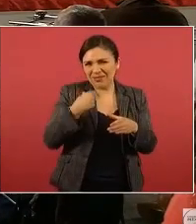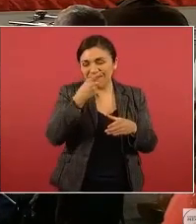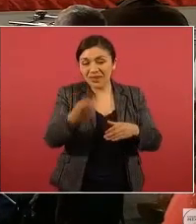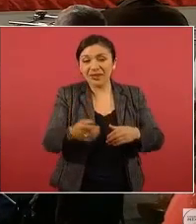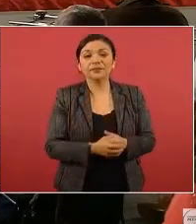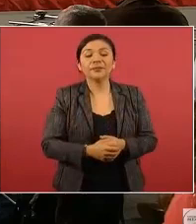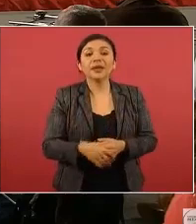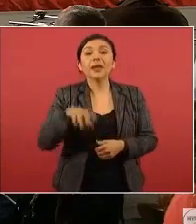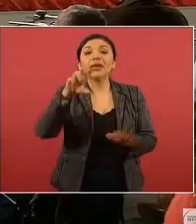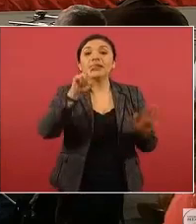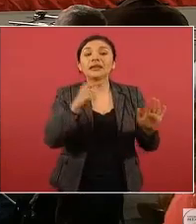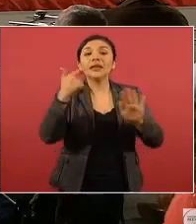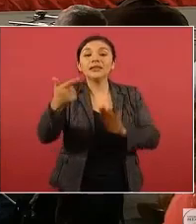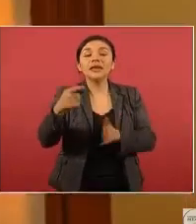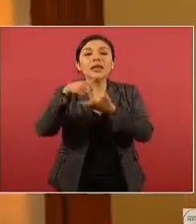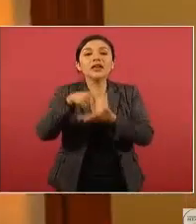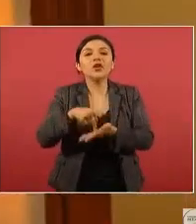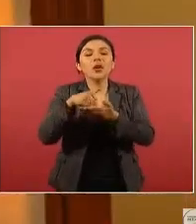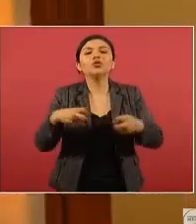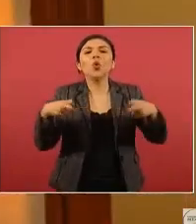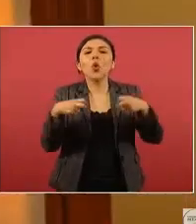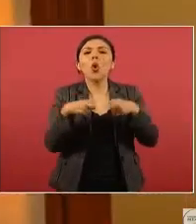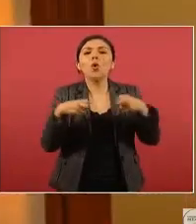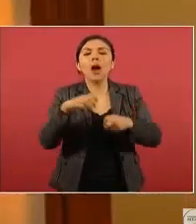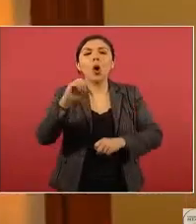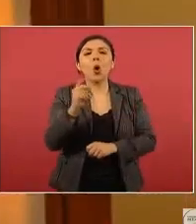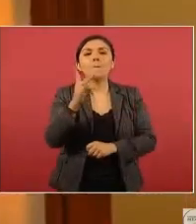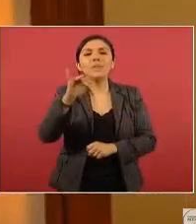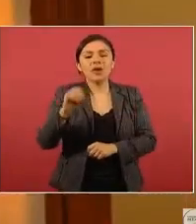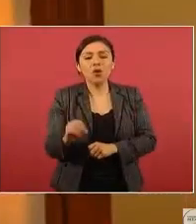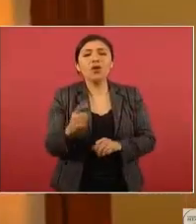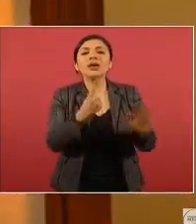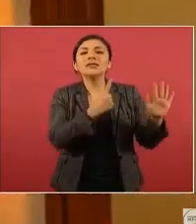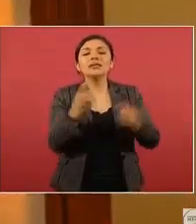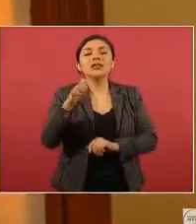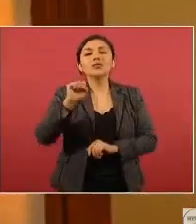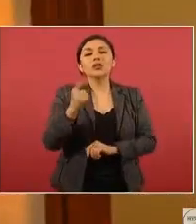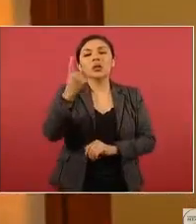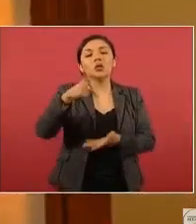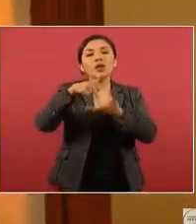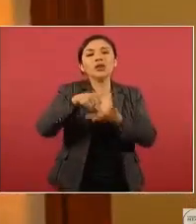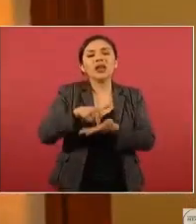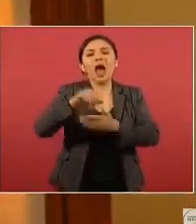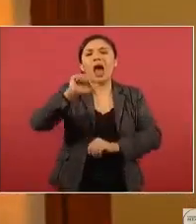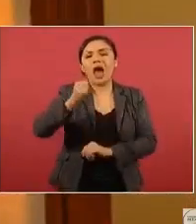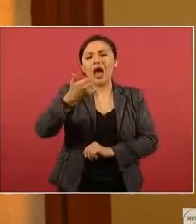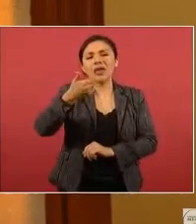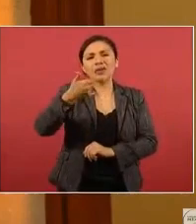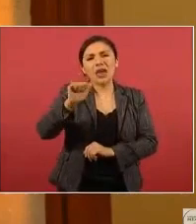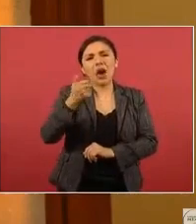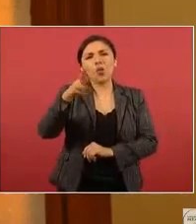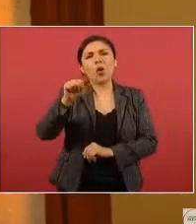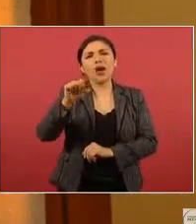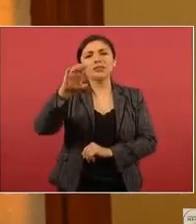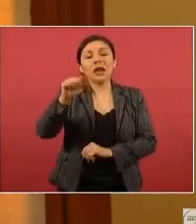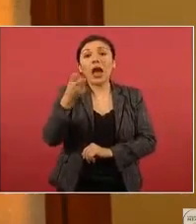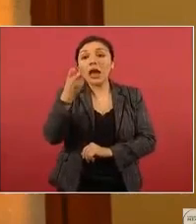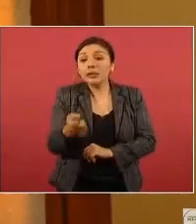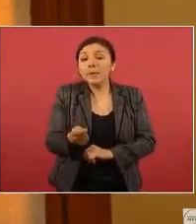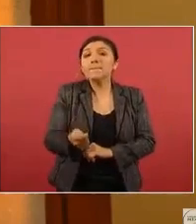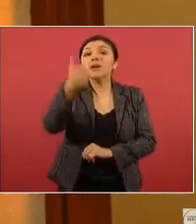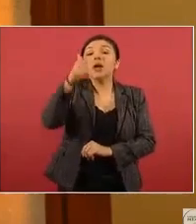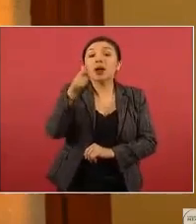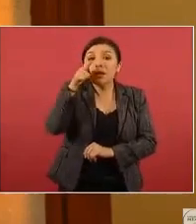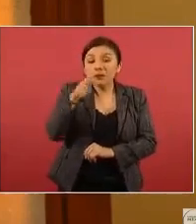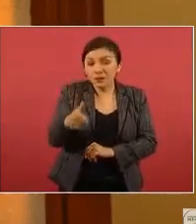37 kilogramos de goma de opio 161 kilogramos de ayahuasca esta es la primera vez que detectamos